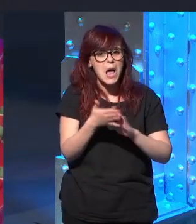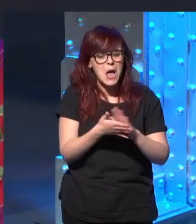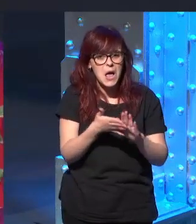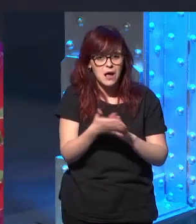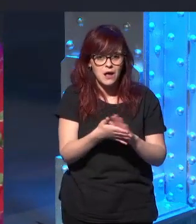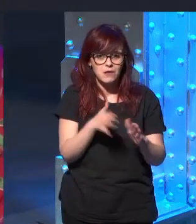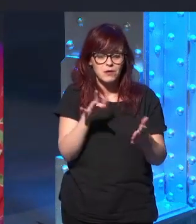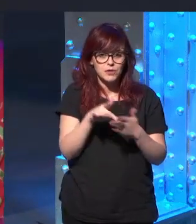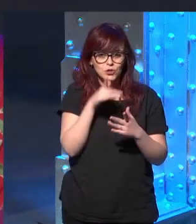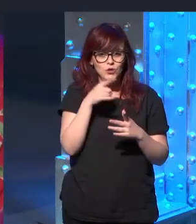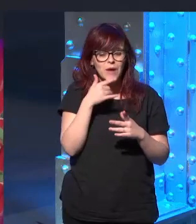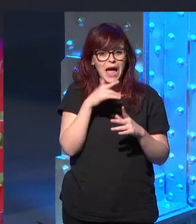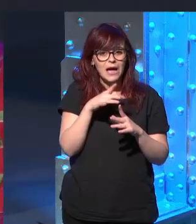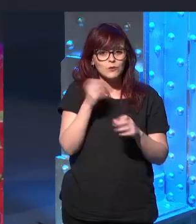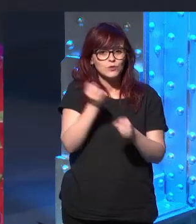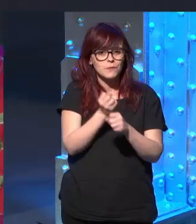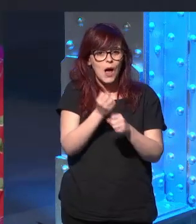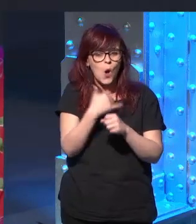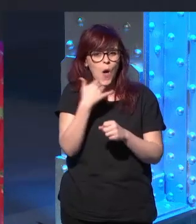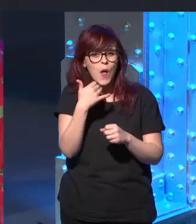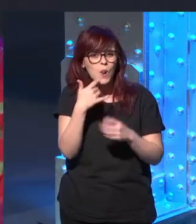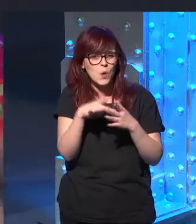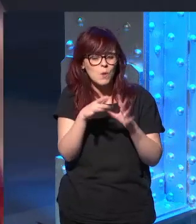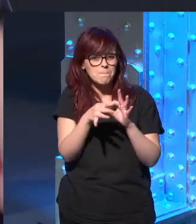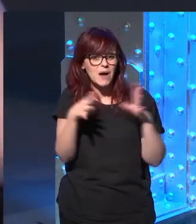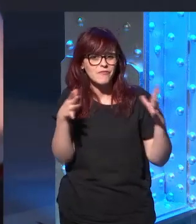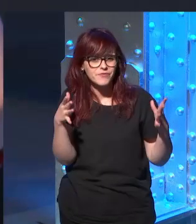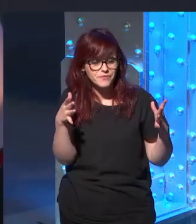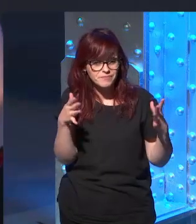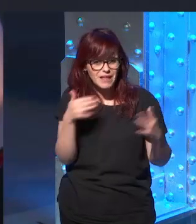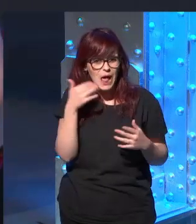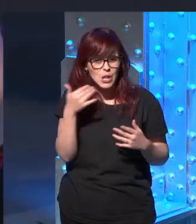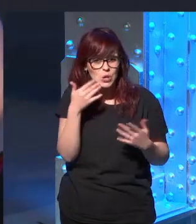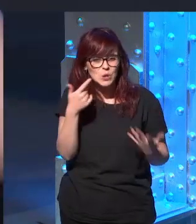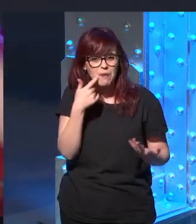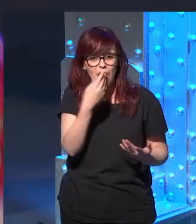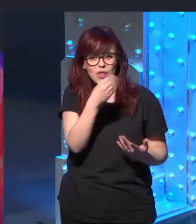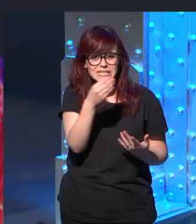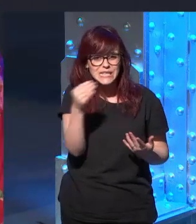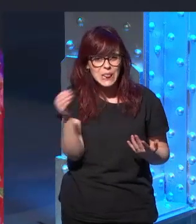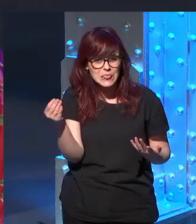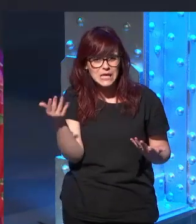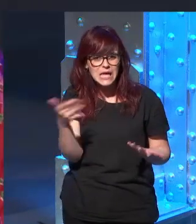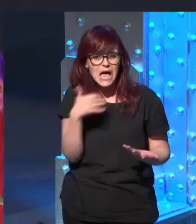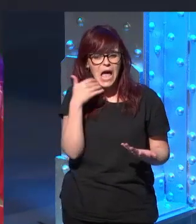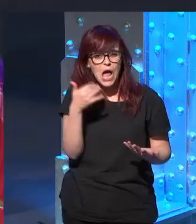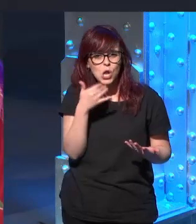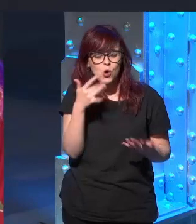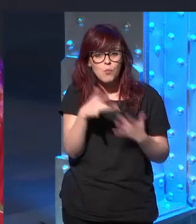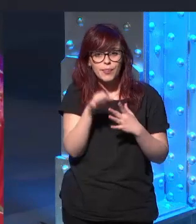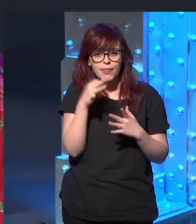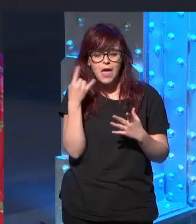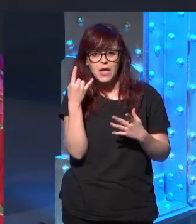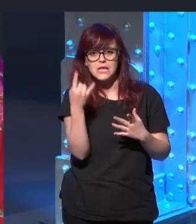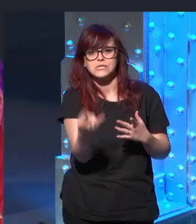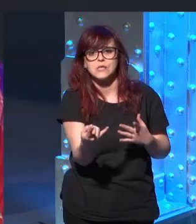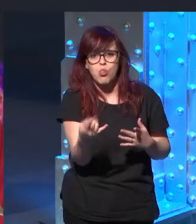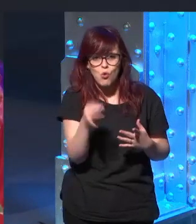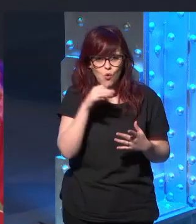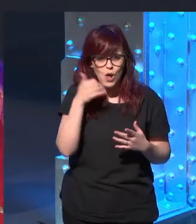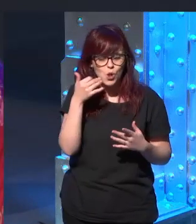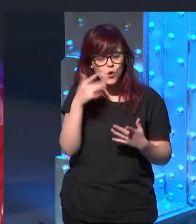están pues fuera de un tiempo, ¿no? A lo mejor hay algún adolescente que sí que se enganche, pero... A nosotros nos